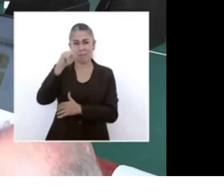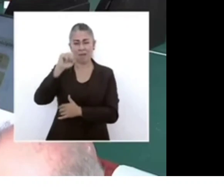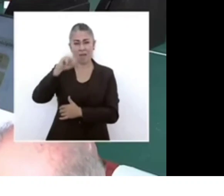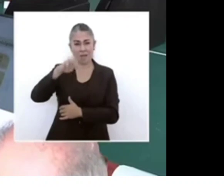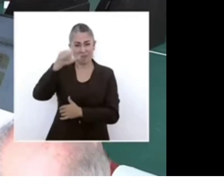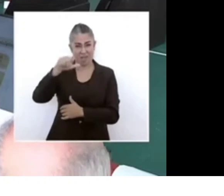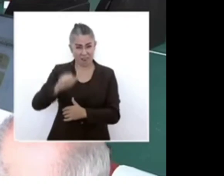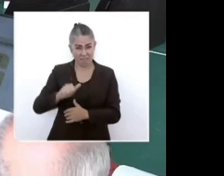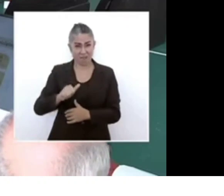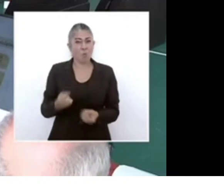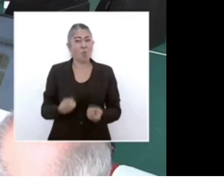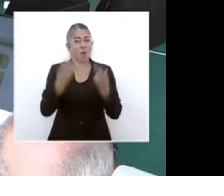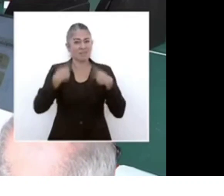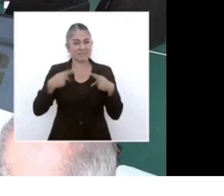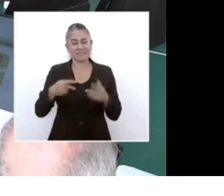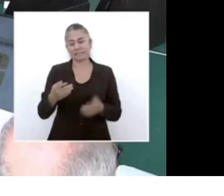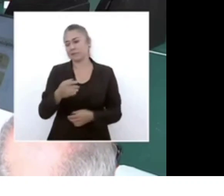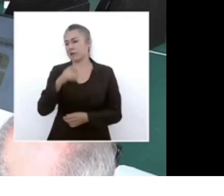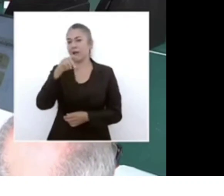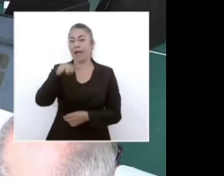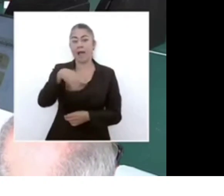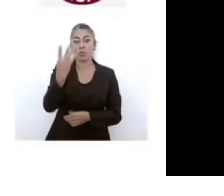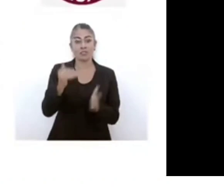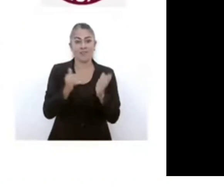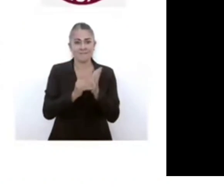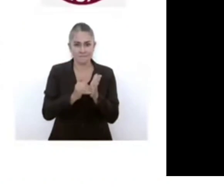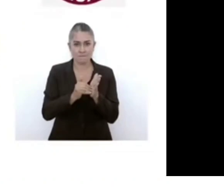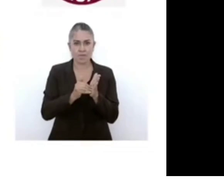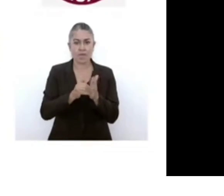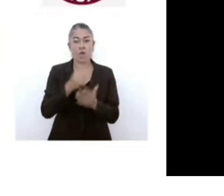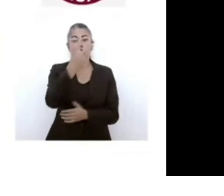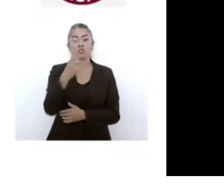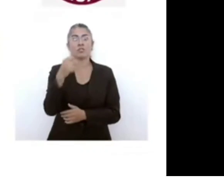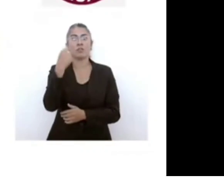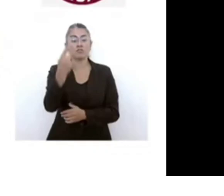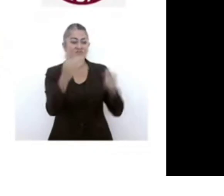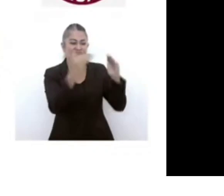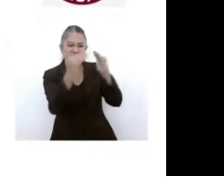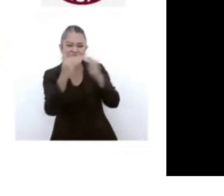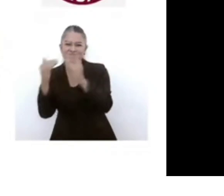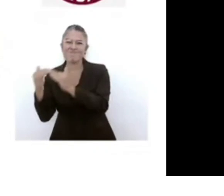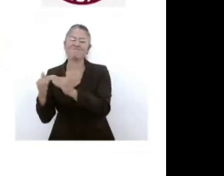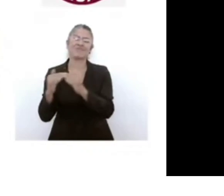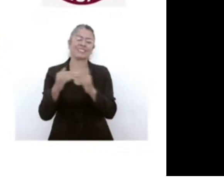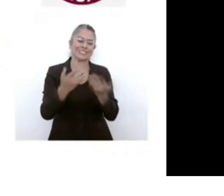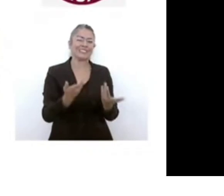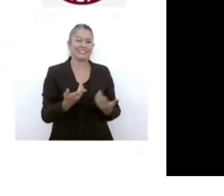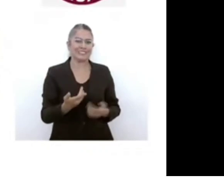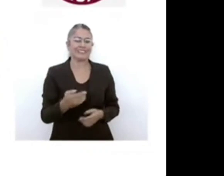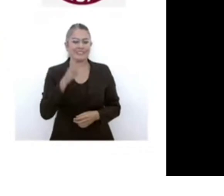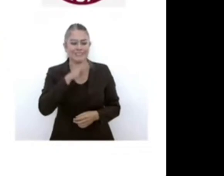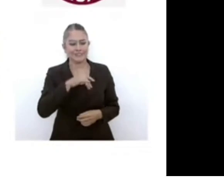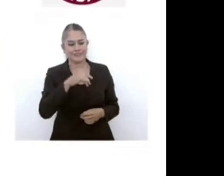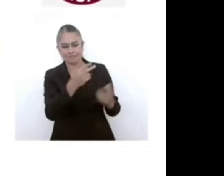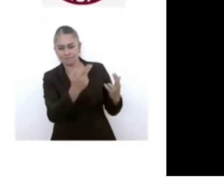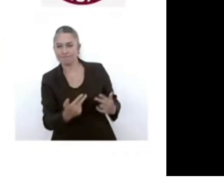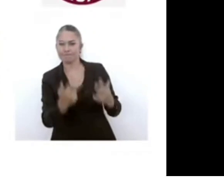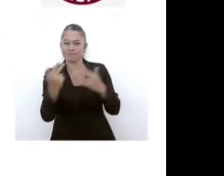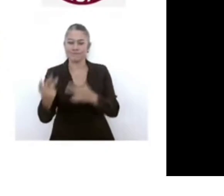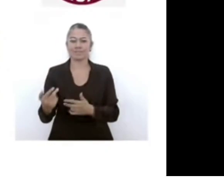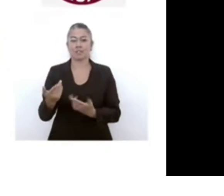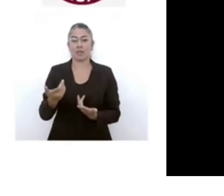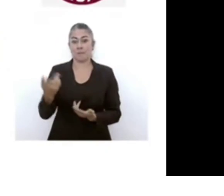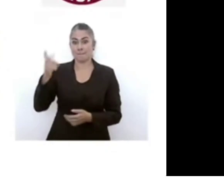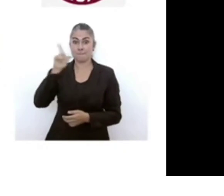fue de 14.201 viviendas afectadas, en cada una de las cuales a partir de mañana se entregará una ayuda de